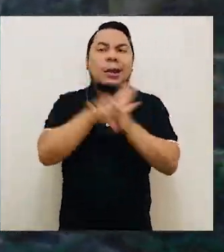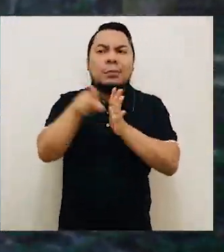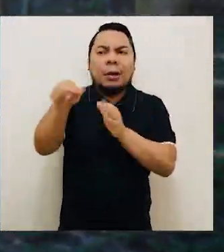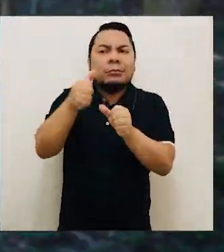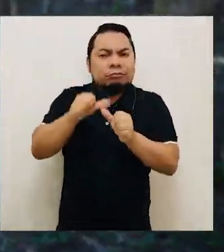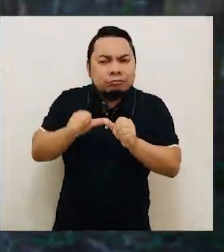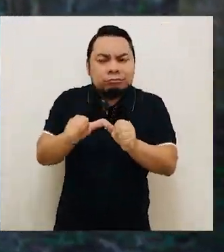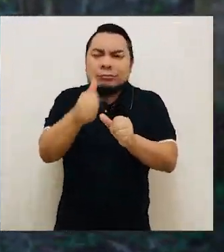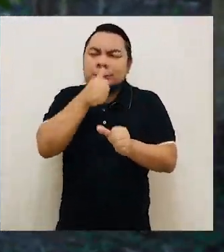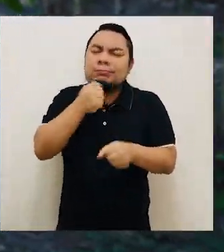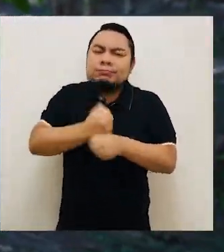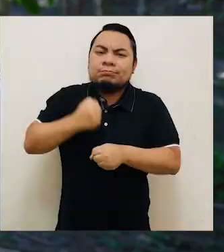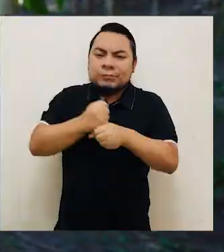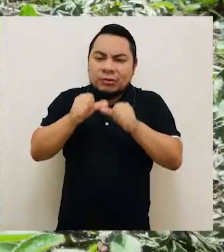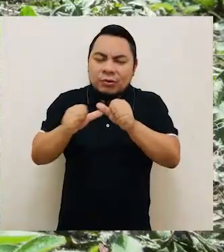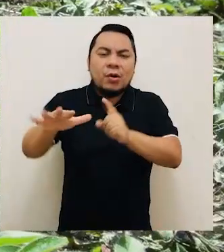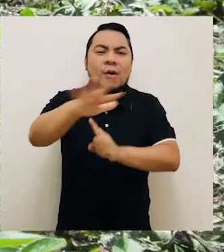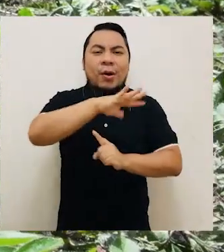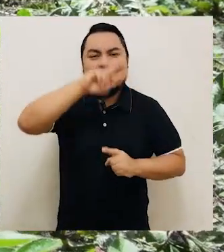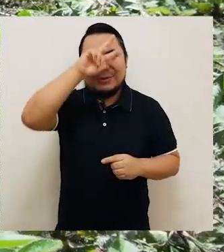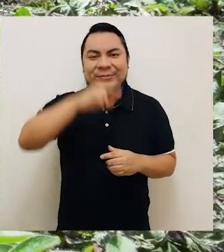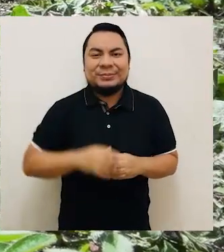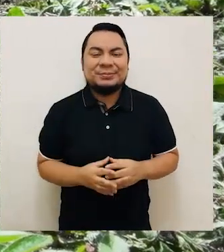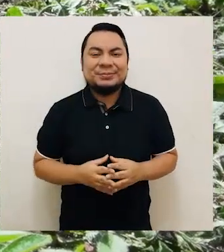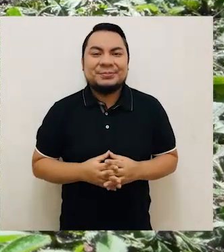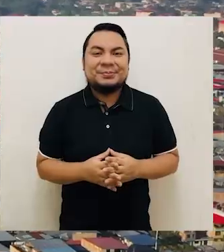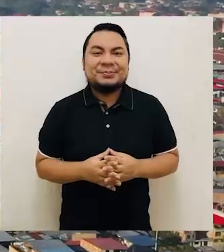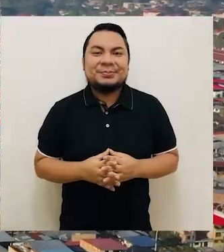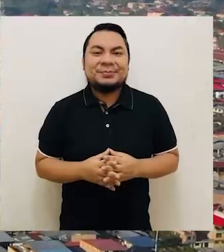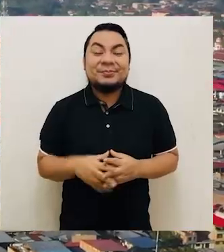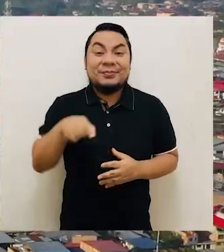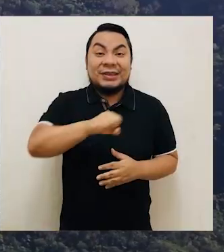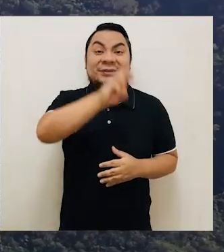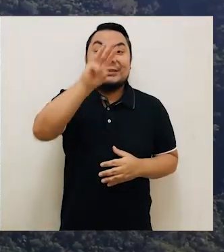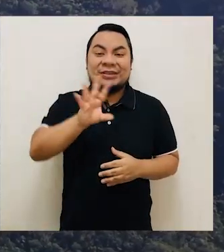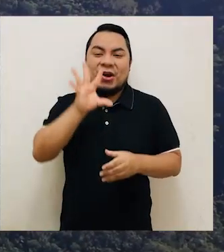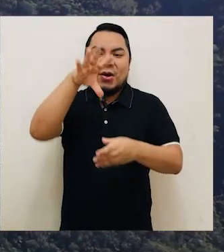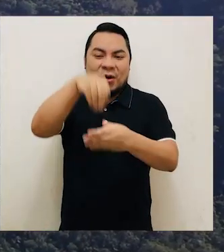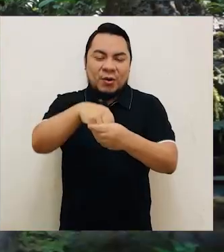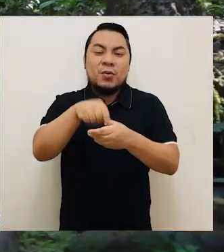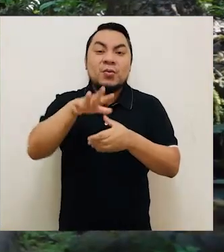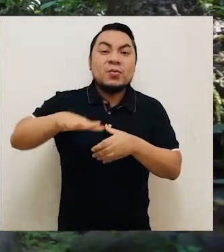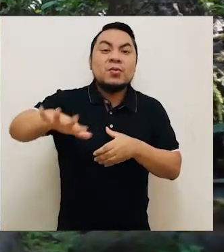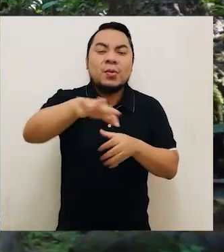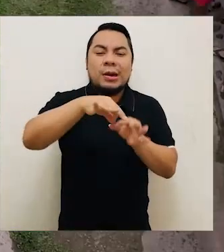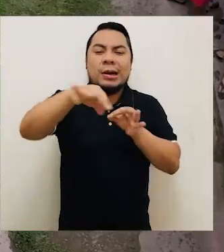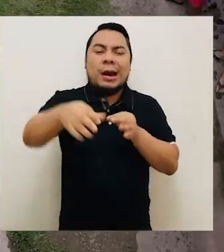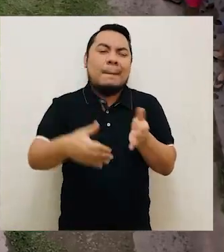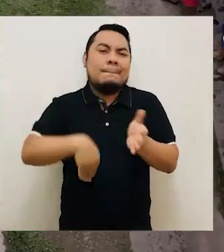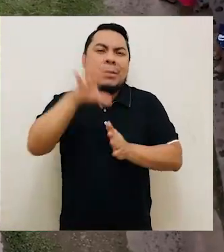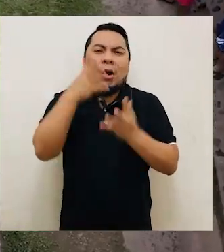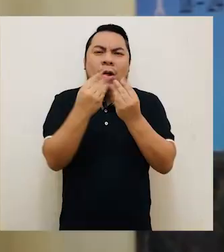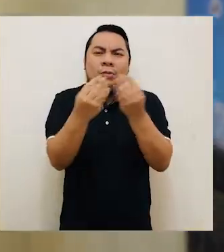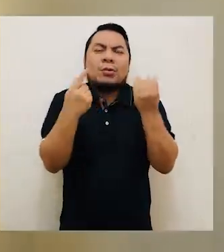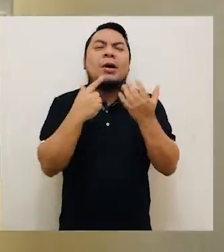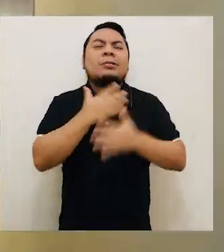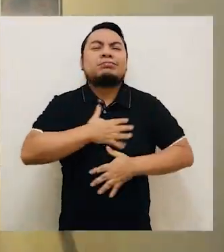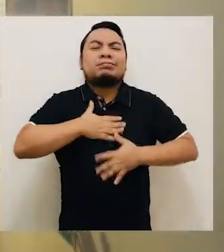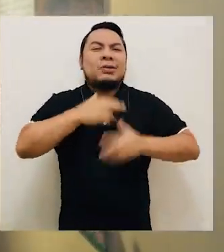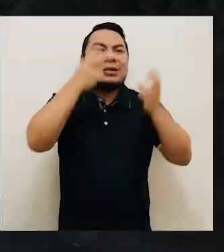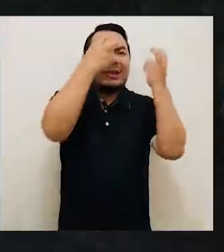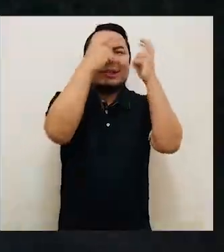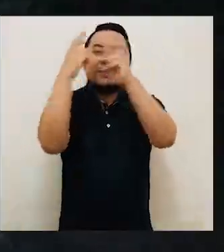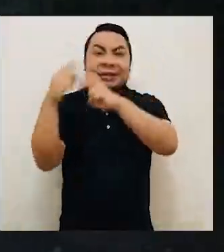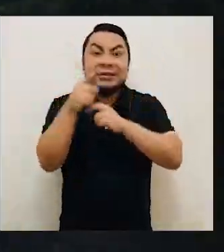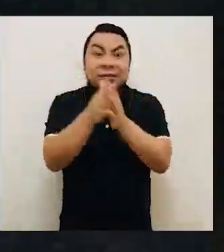de perseverancia y conservación para todo el Perú. San Martín es una de las regiones más ricas para disfrutar con el